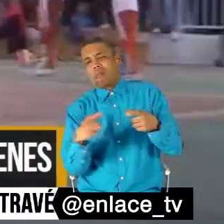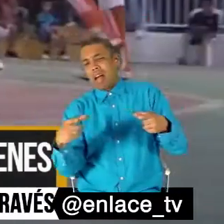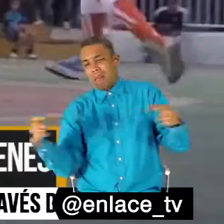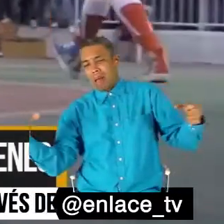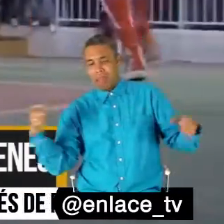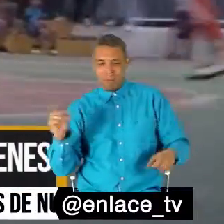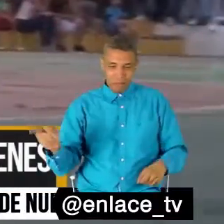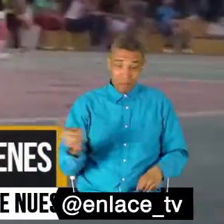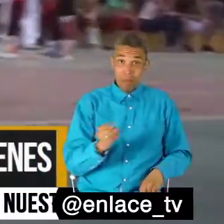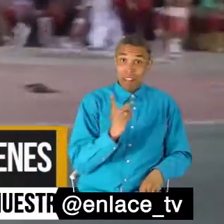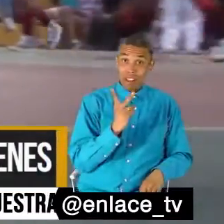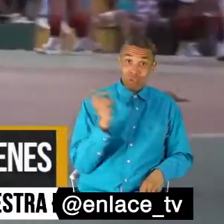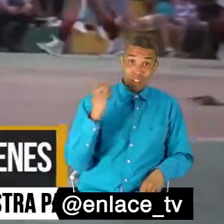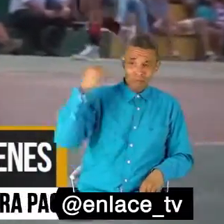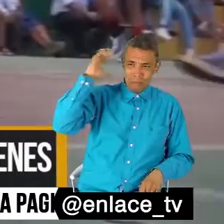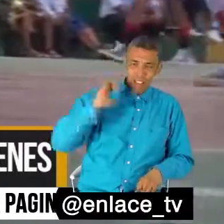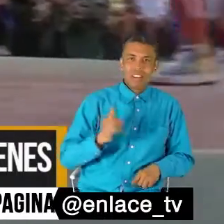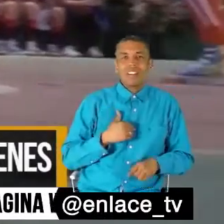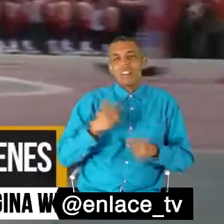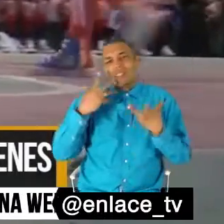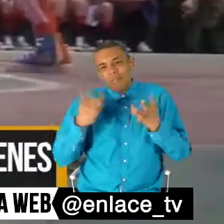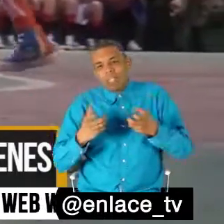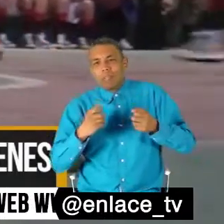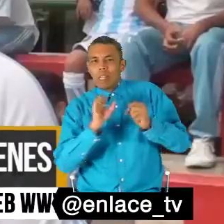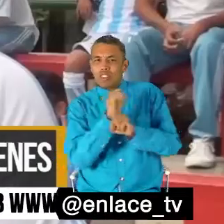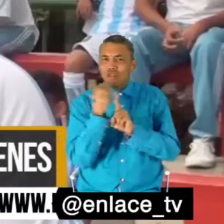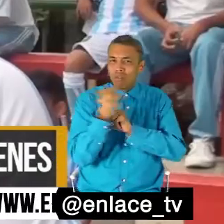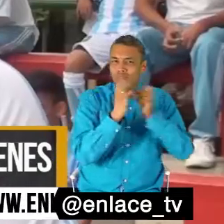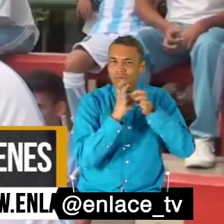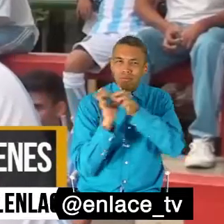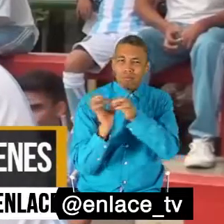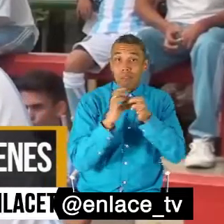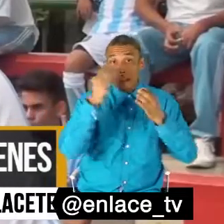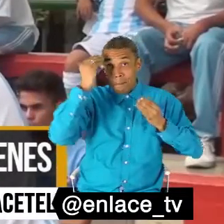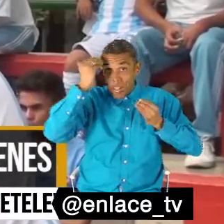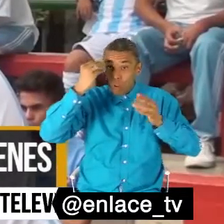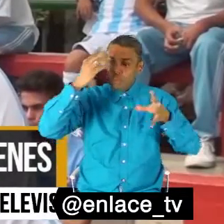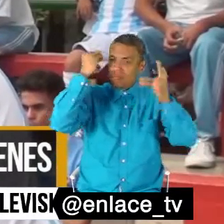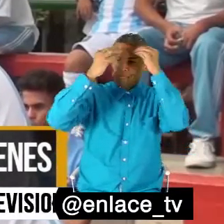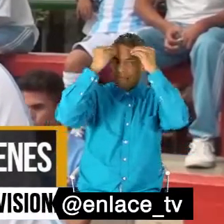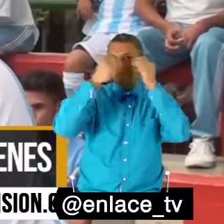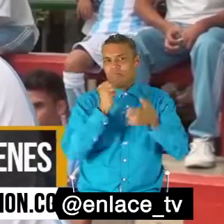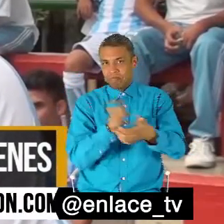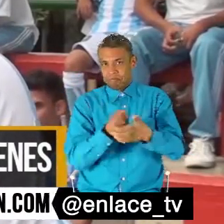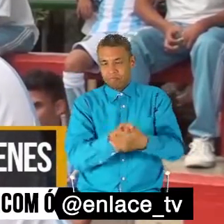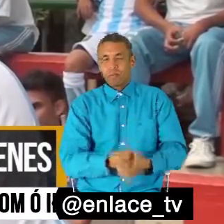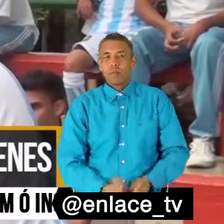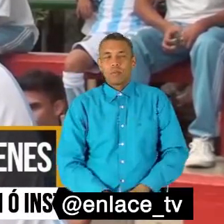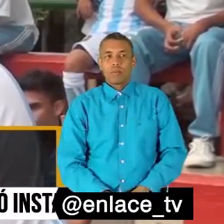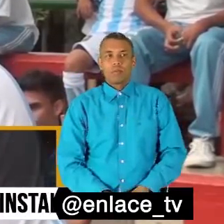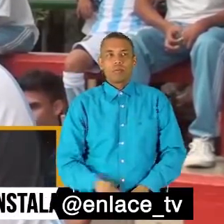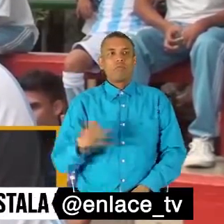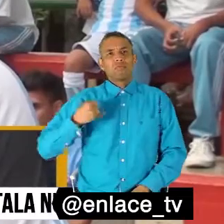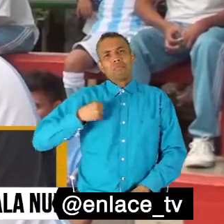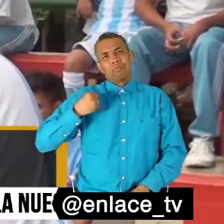reconstruir el tejido social de esta zona del país e incentivar valores. Muy importante porque la juventud de esta